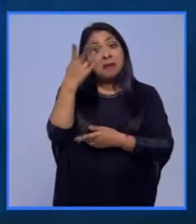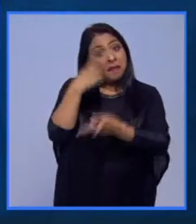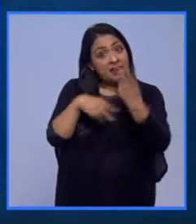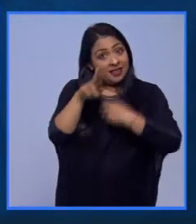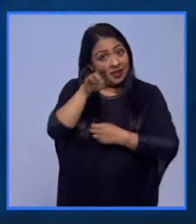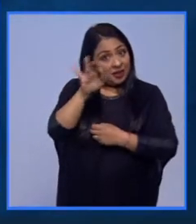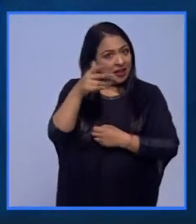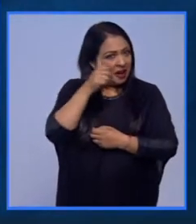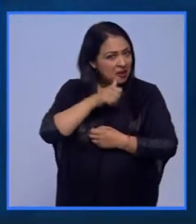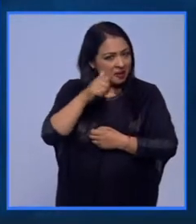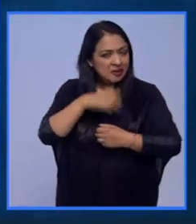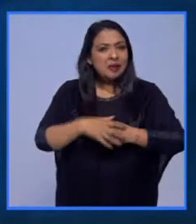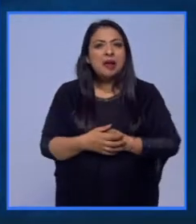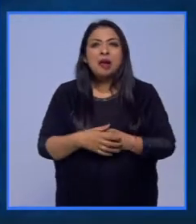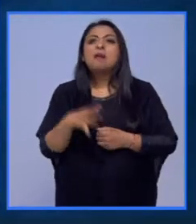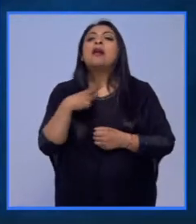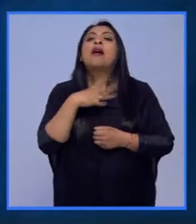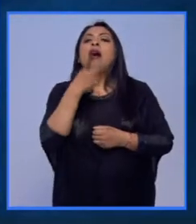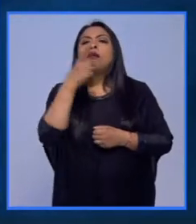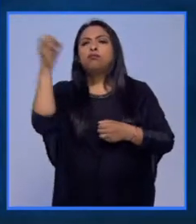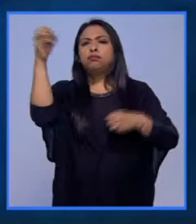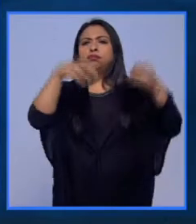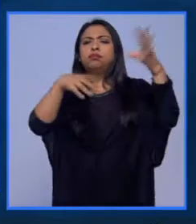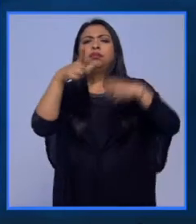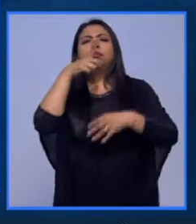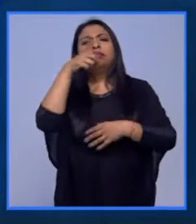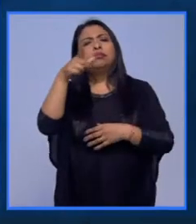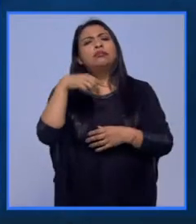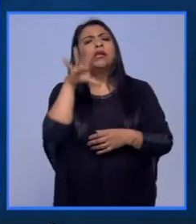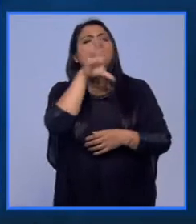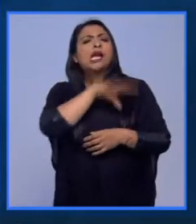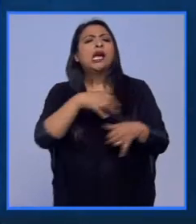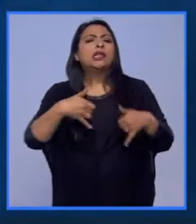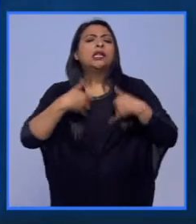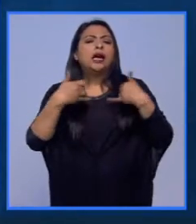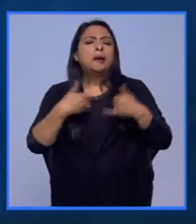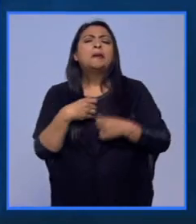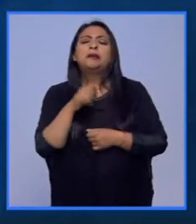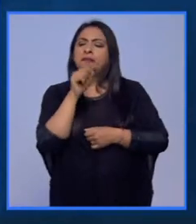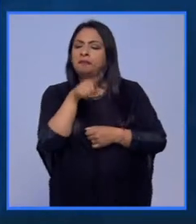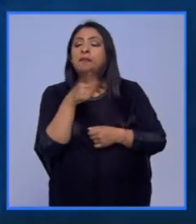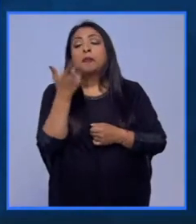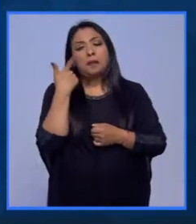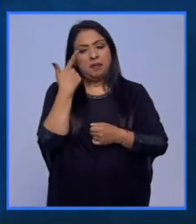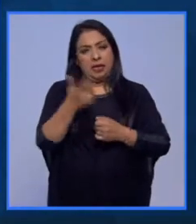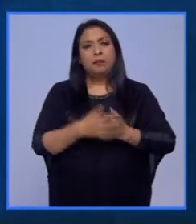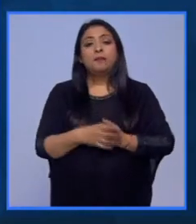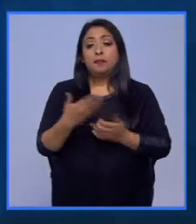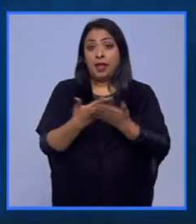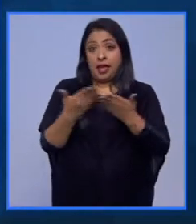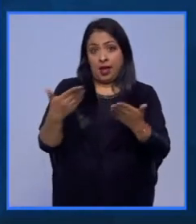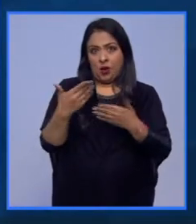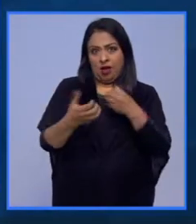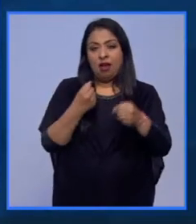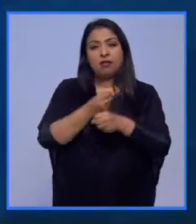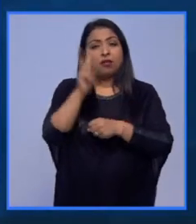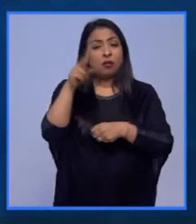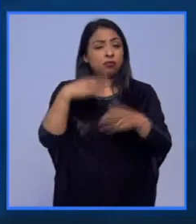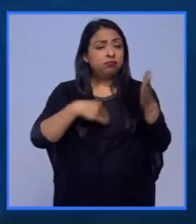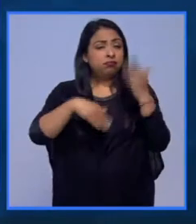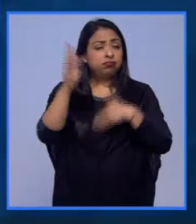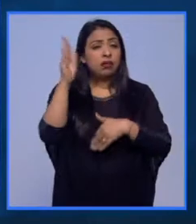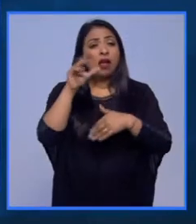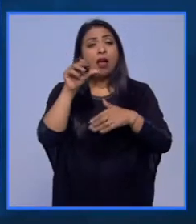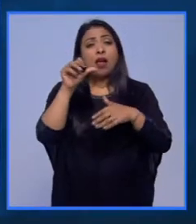como siempre. Gracias, Laura. Además de la iluminación, que eso le encanta también a todos los chicos. Cuéntanos, también, ¿cómo se va a poner esto? Pues mira, este año que ha sido muy exitoso en